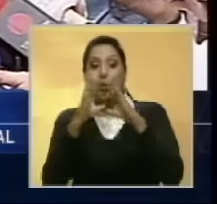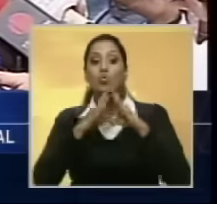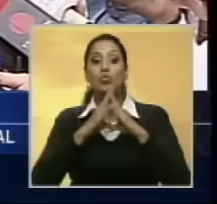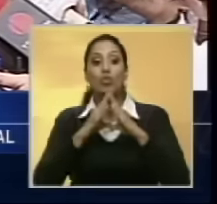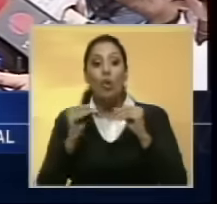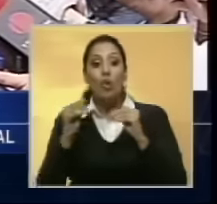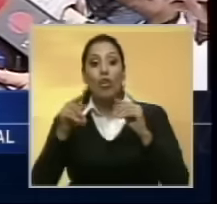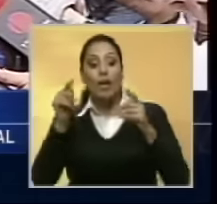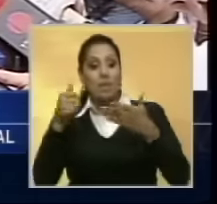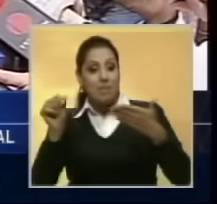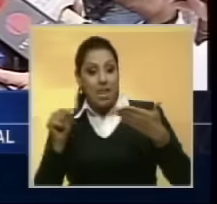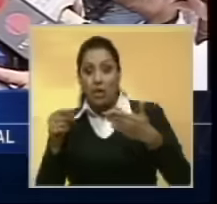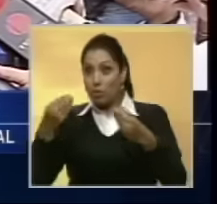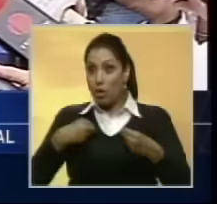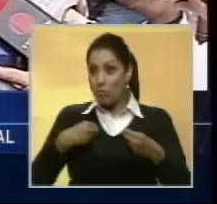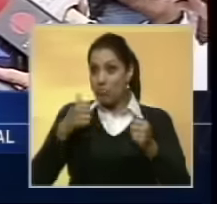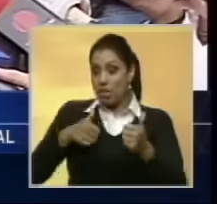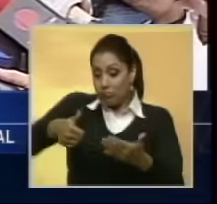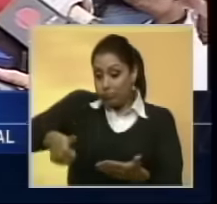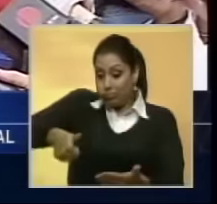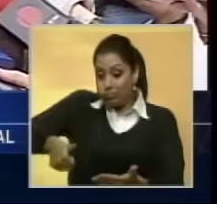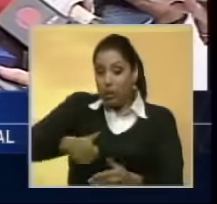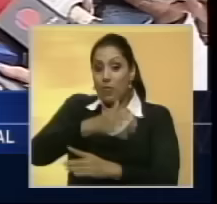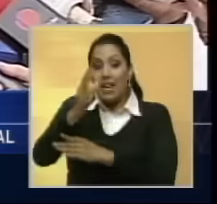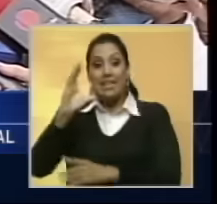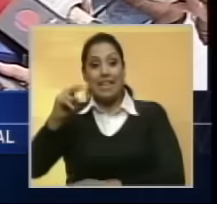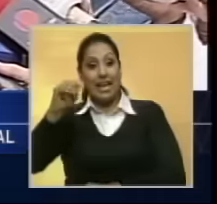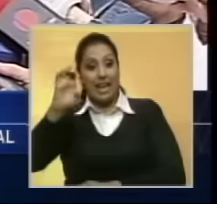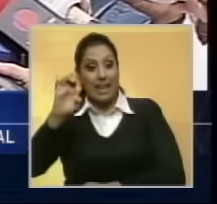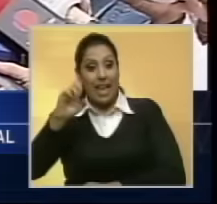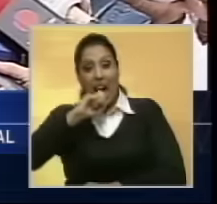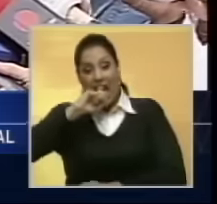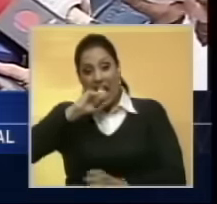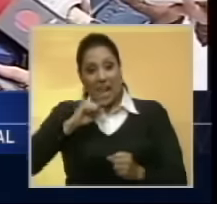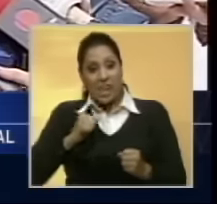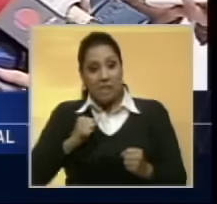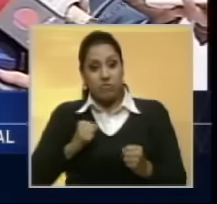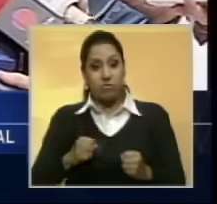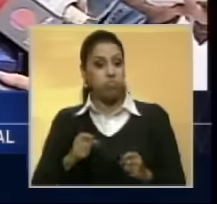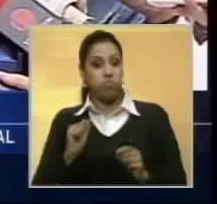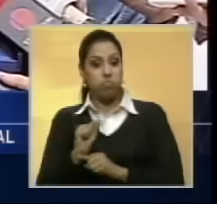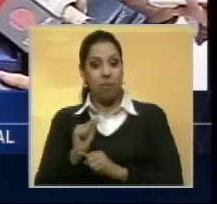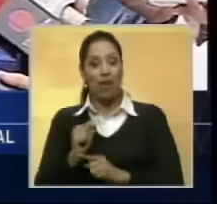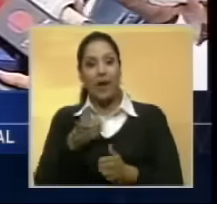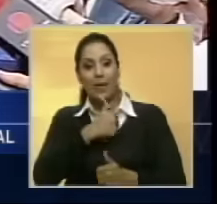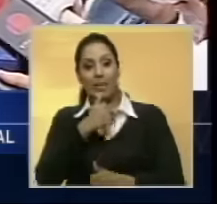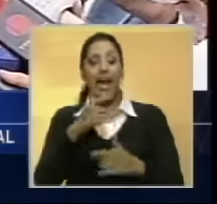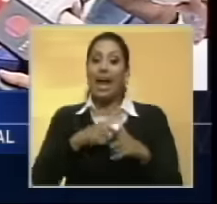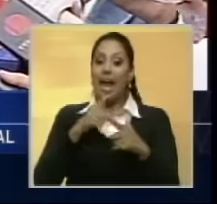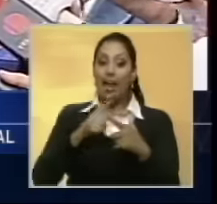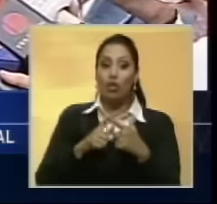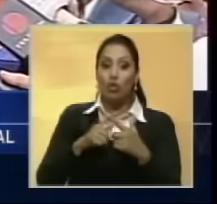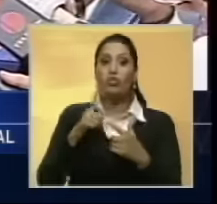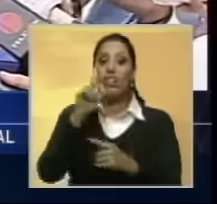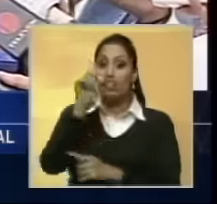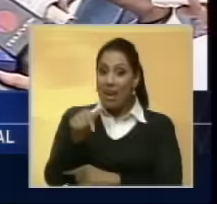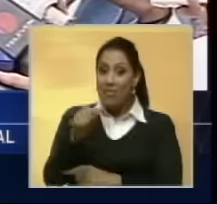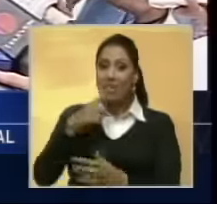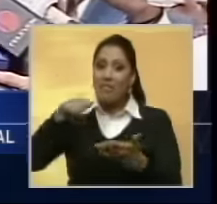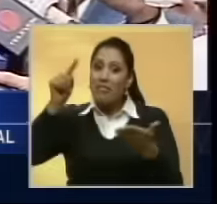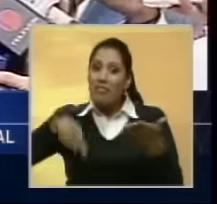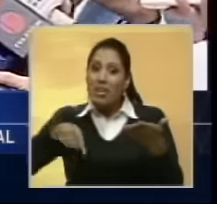firmas, cumplido el requisito y declarado así por el Consejo Nacional Electoral, mordiéndose la lengua, entonces van a decir que también las